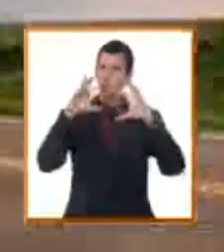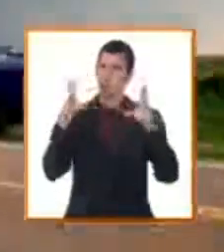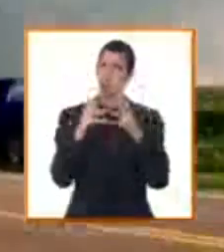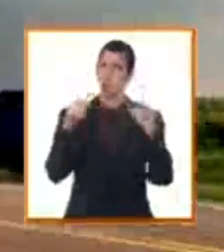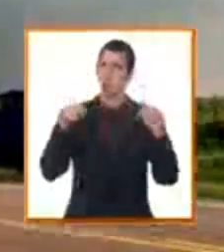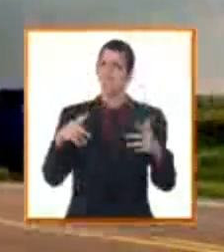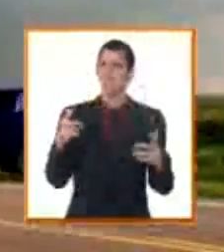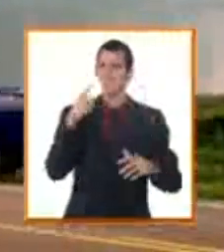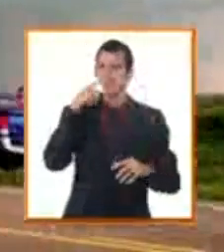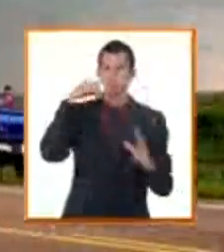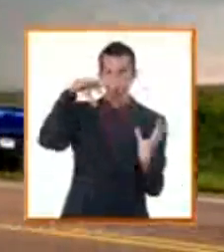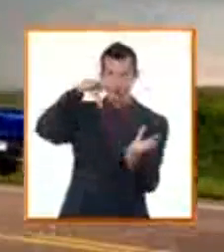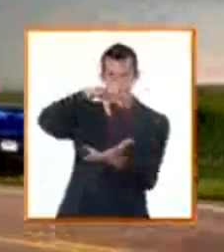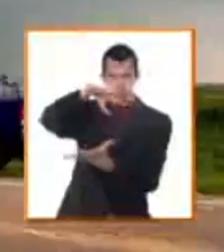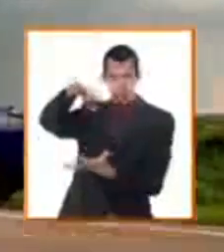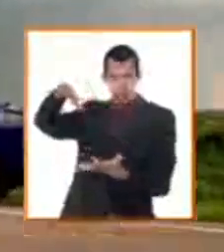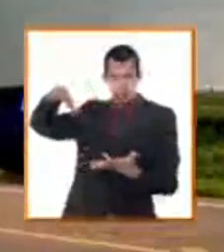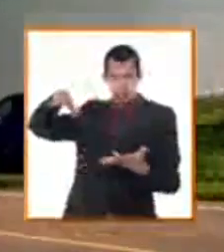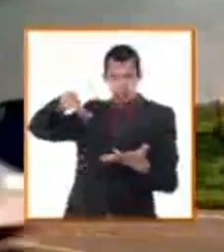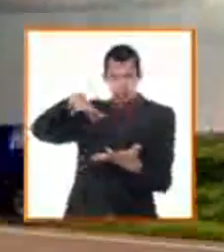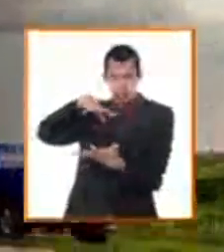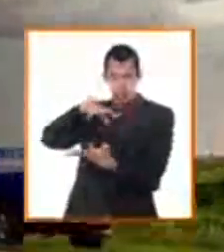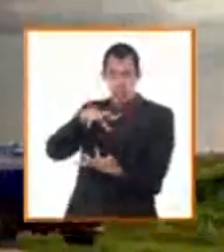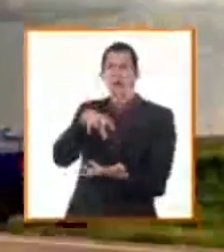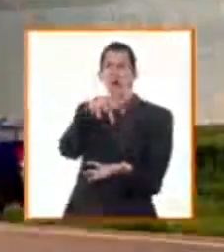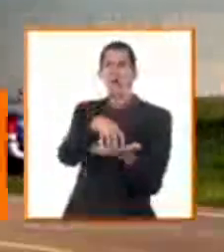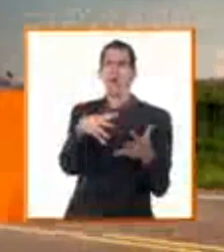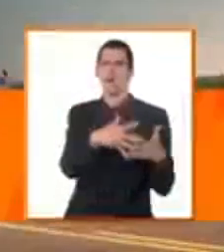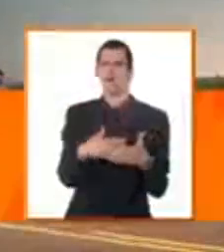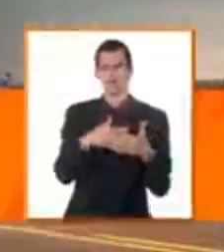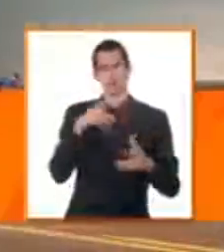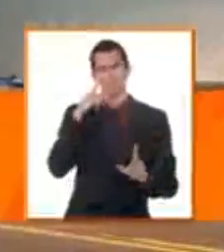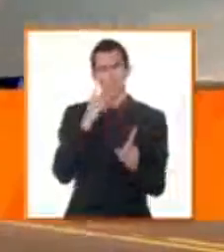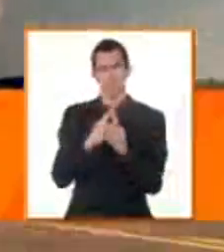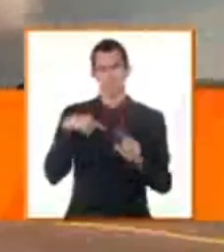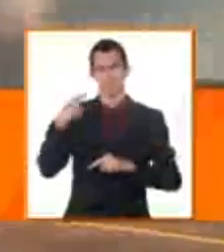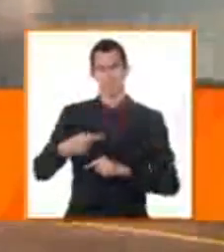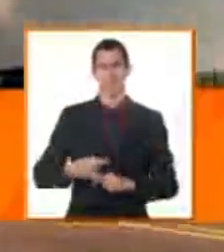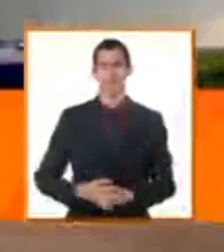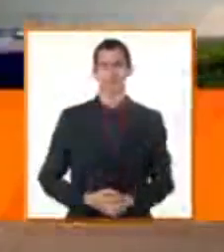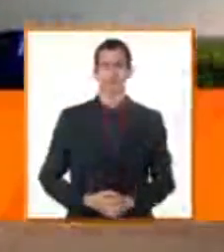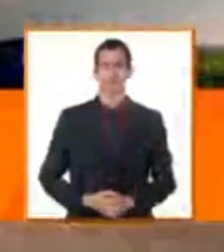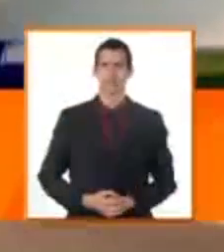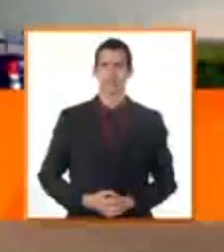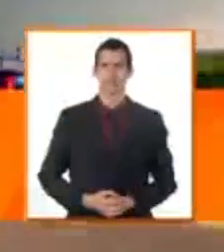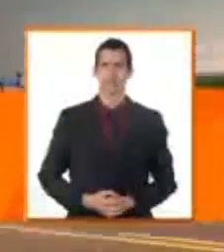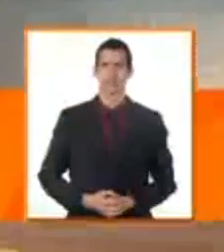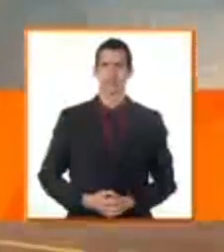tromba en Estados Unidos y nos vemos en una nueva mesa redonda. Buenas noches.